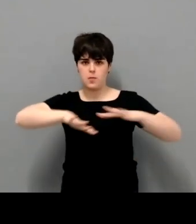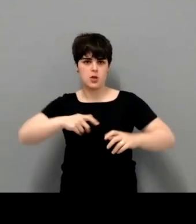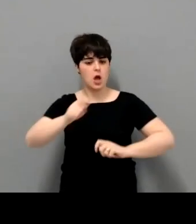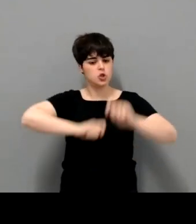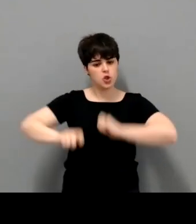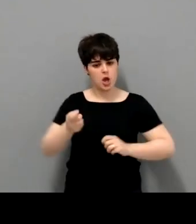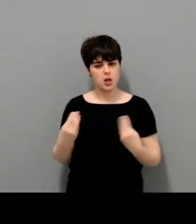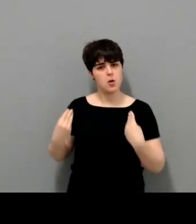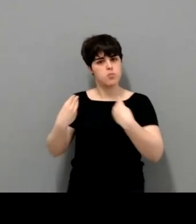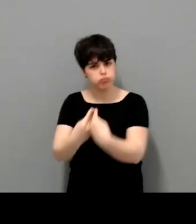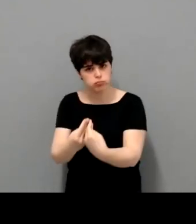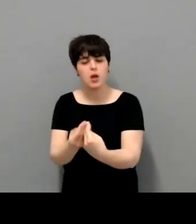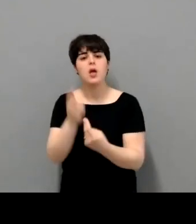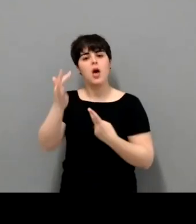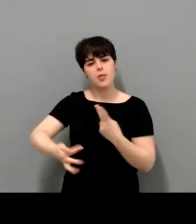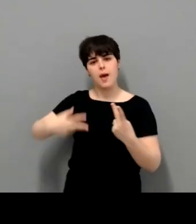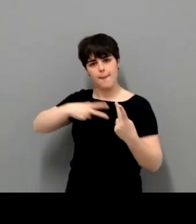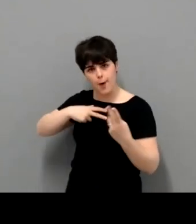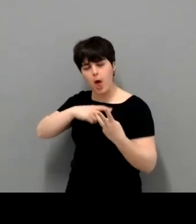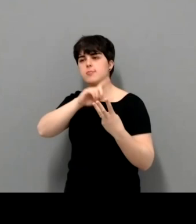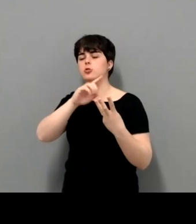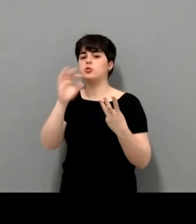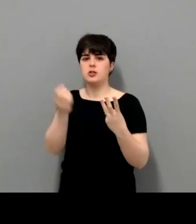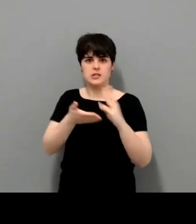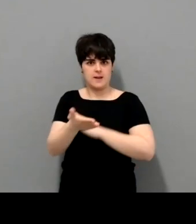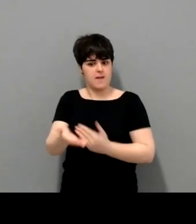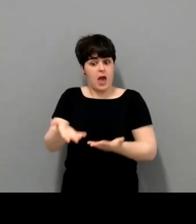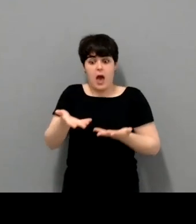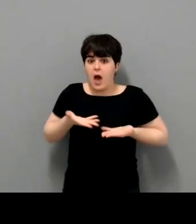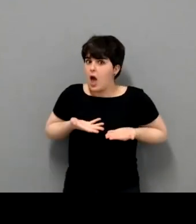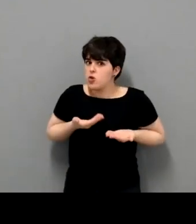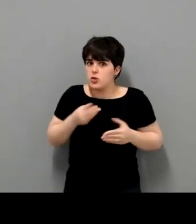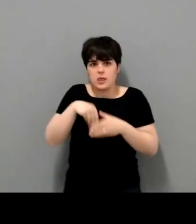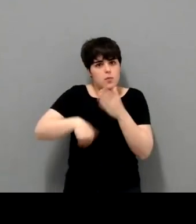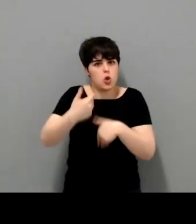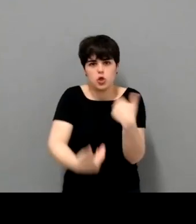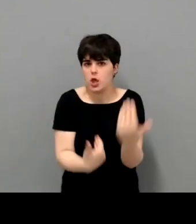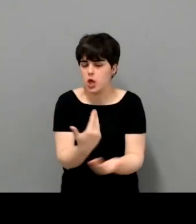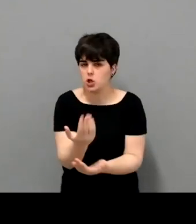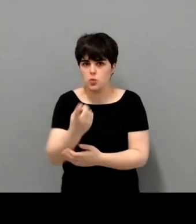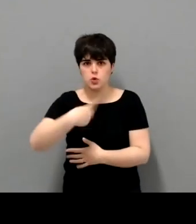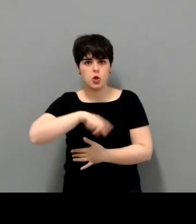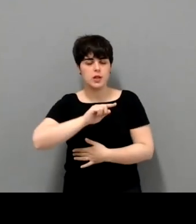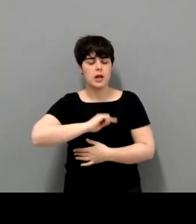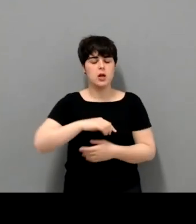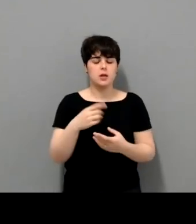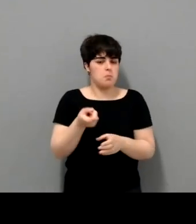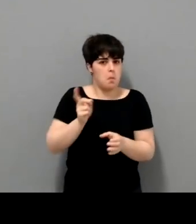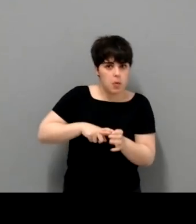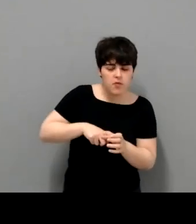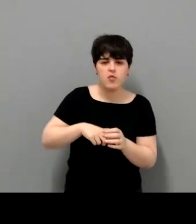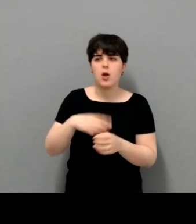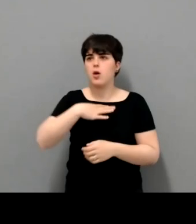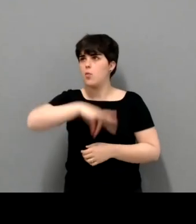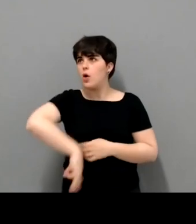vosotros, además que tengáis a los abogados que os auxilien en cualquier procedimiento en el que os veáis involucradas, ya sea en